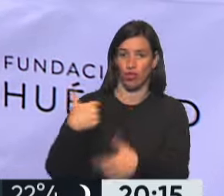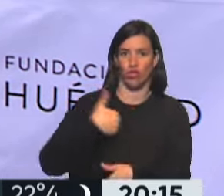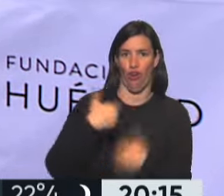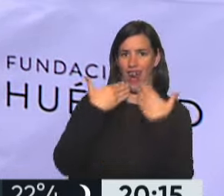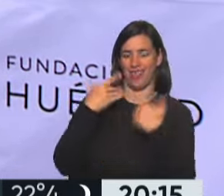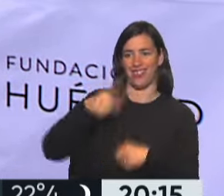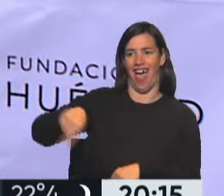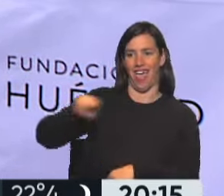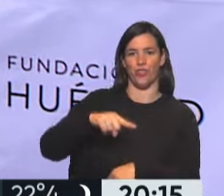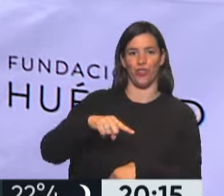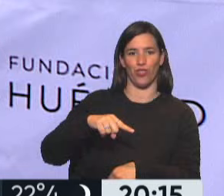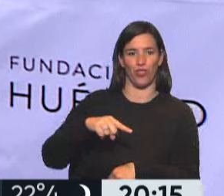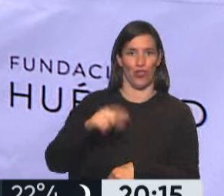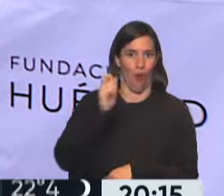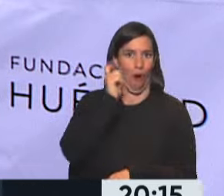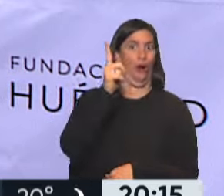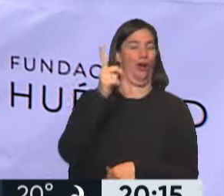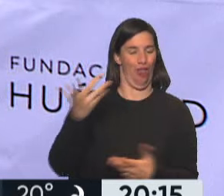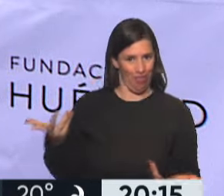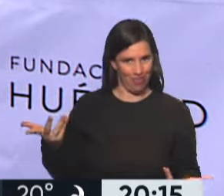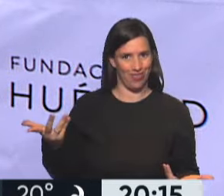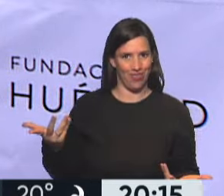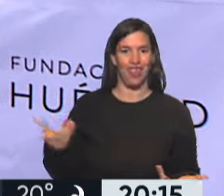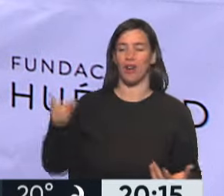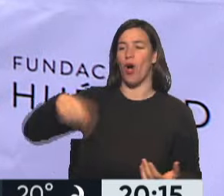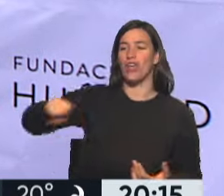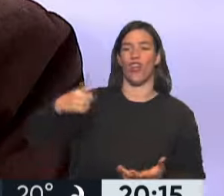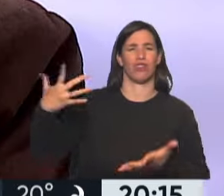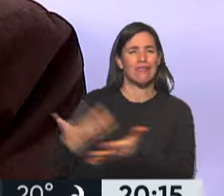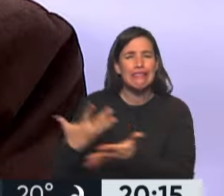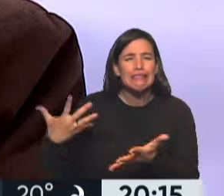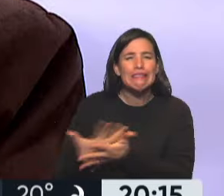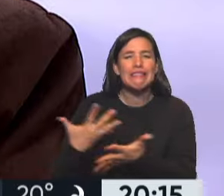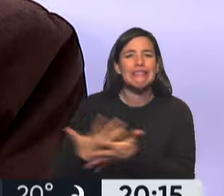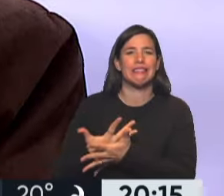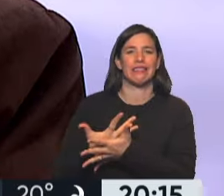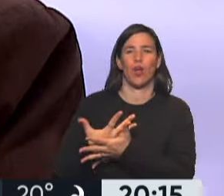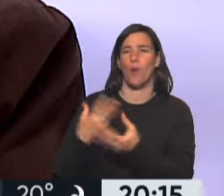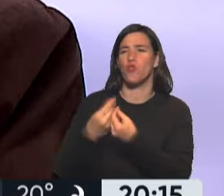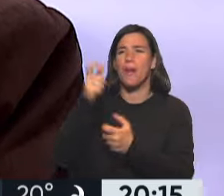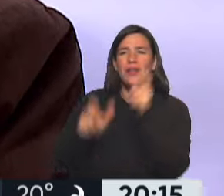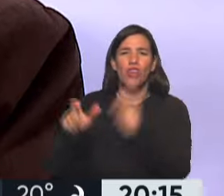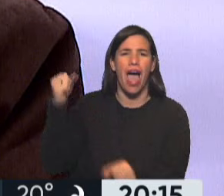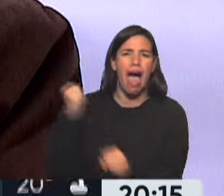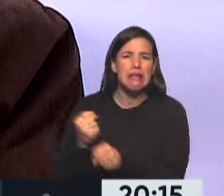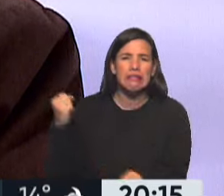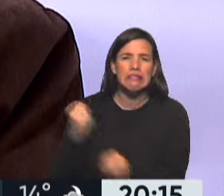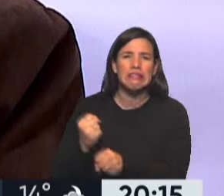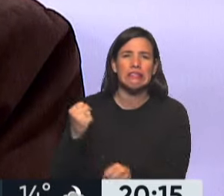esos logros, de esos sacrificios de muchos científicos por muchas décadas. Yo